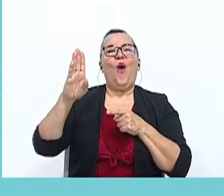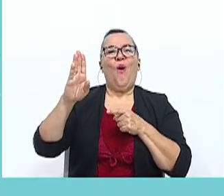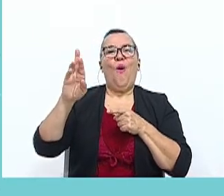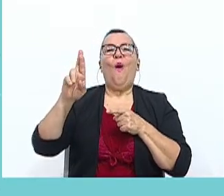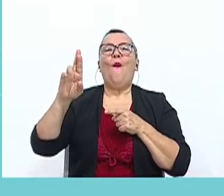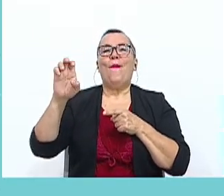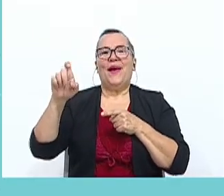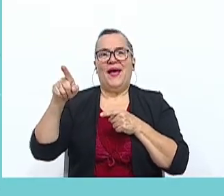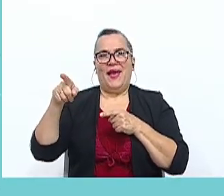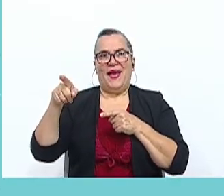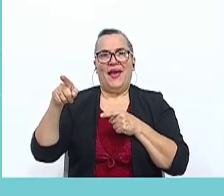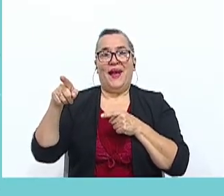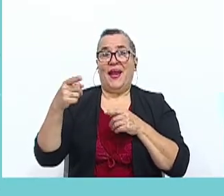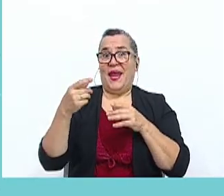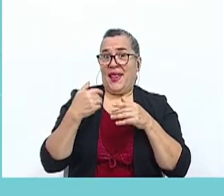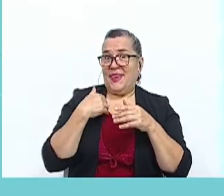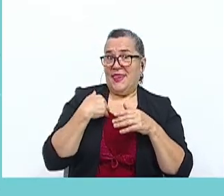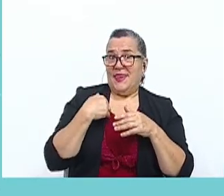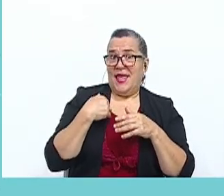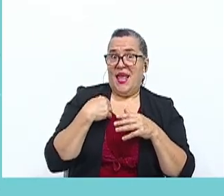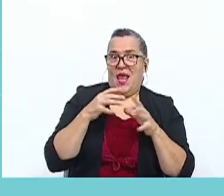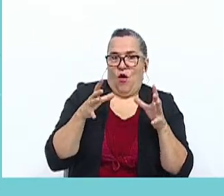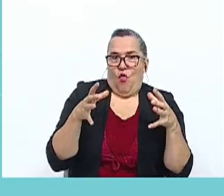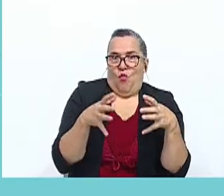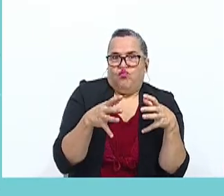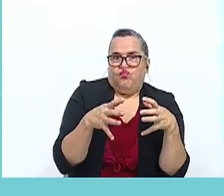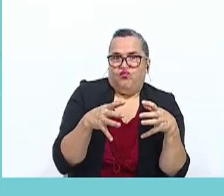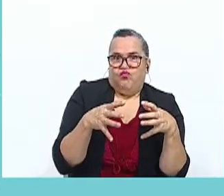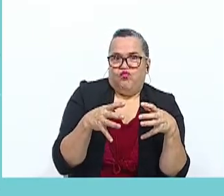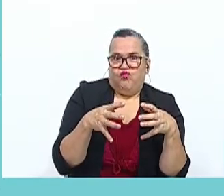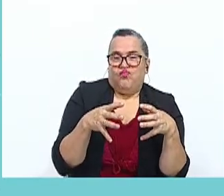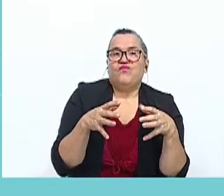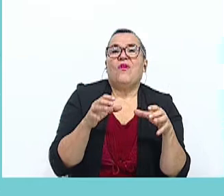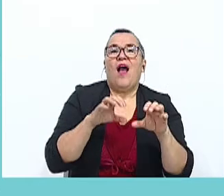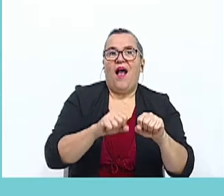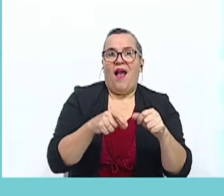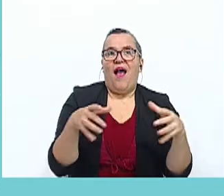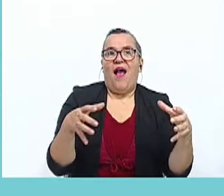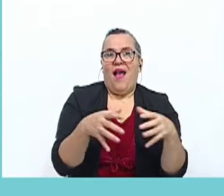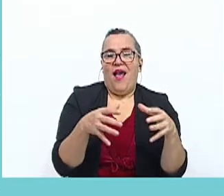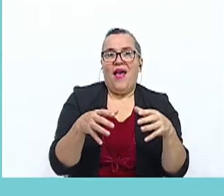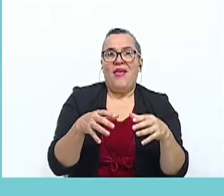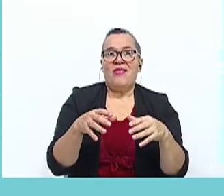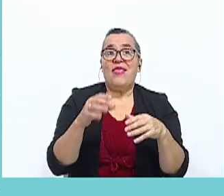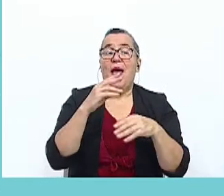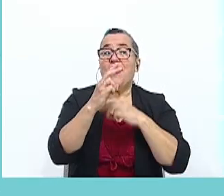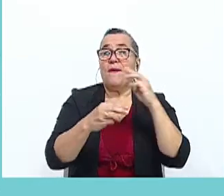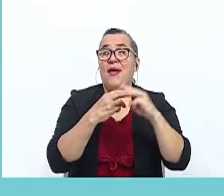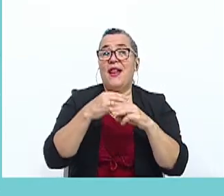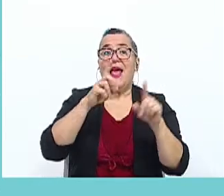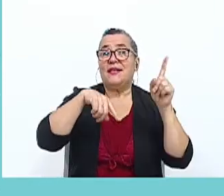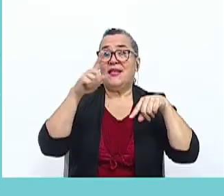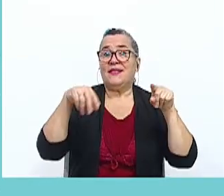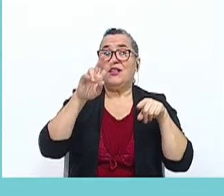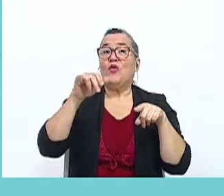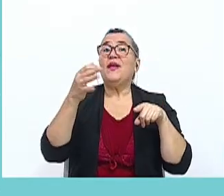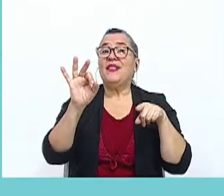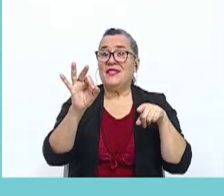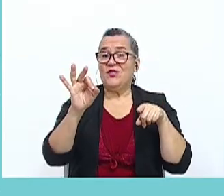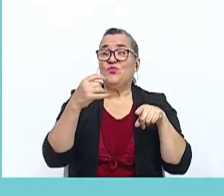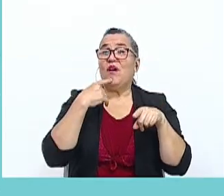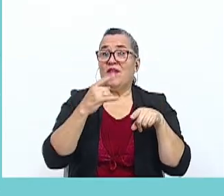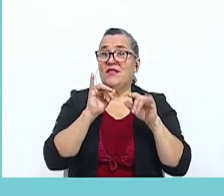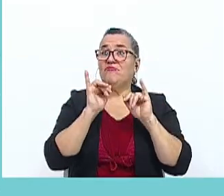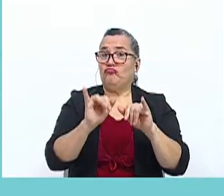cobre. Ellos tienen la mayor reserva de cobre a nivel mundial, según estadísticas del año 2019.